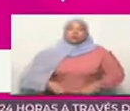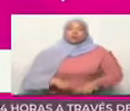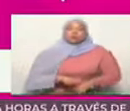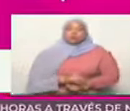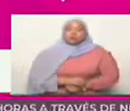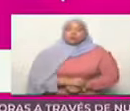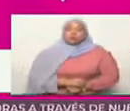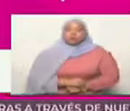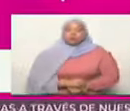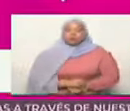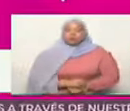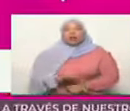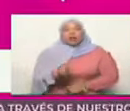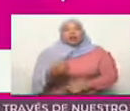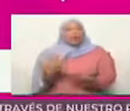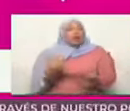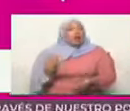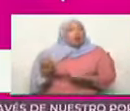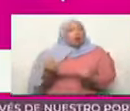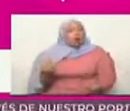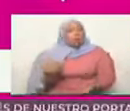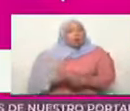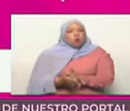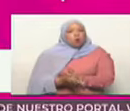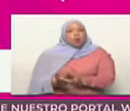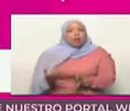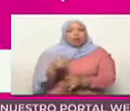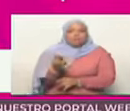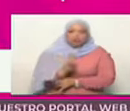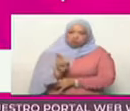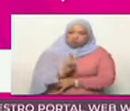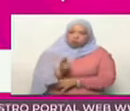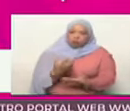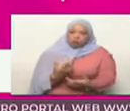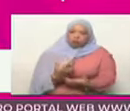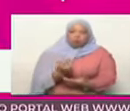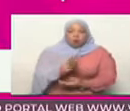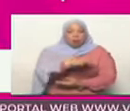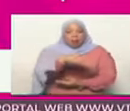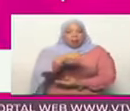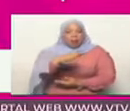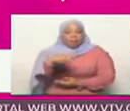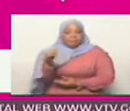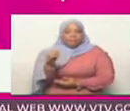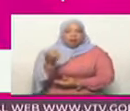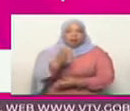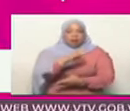periodo que es más adelantado en Venezuela o en el Mar Caribe?